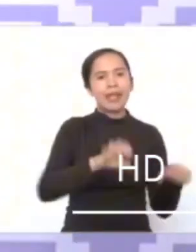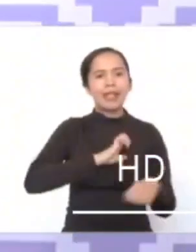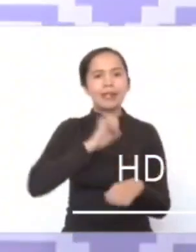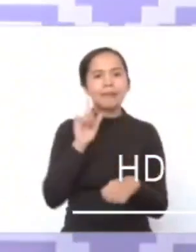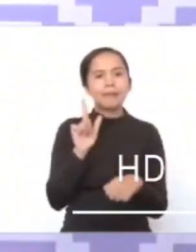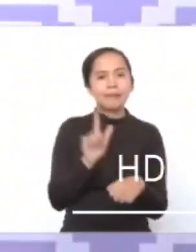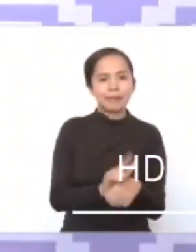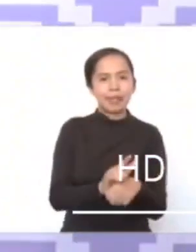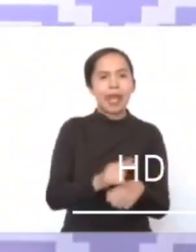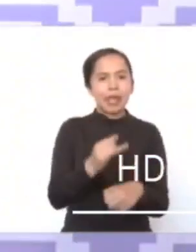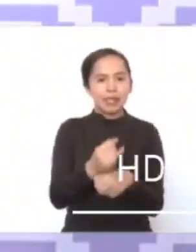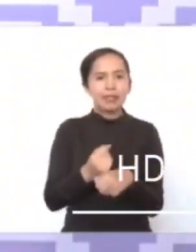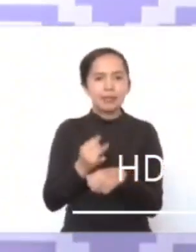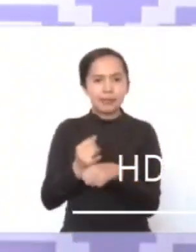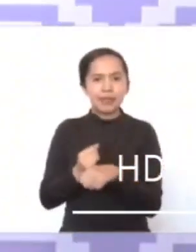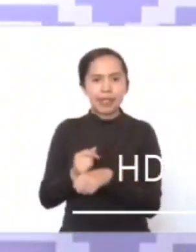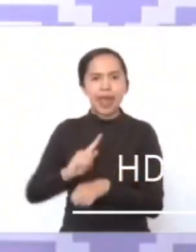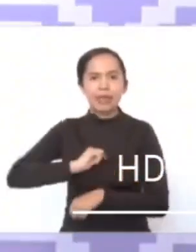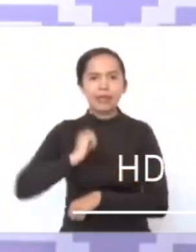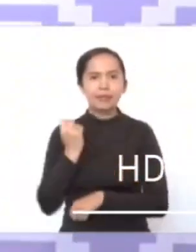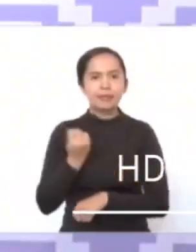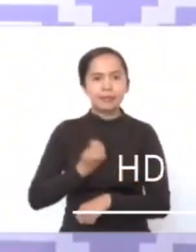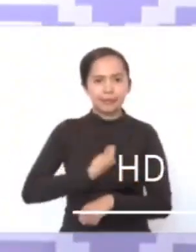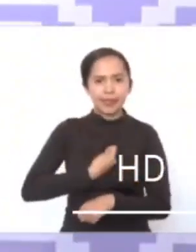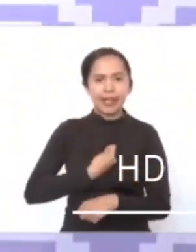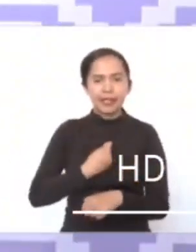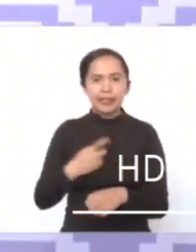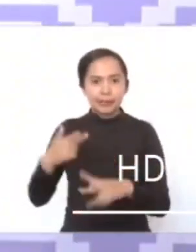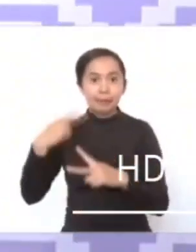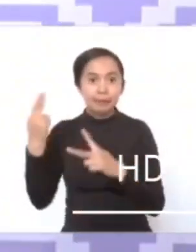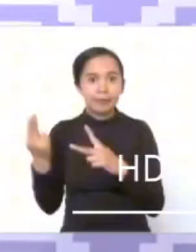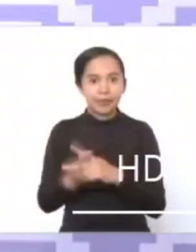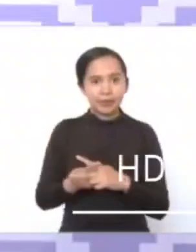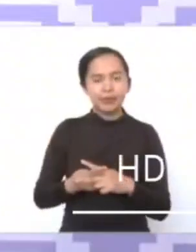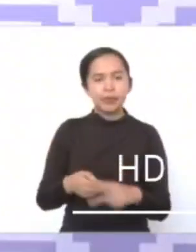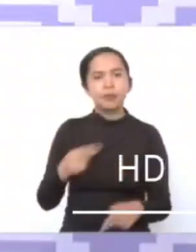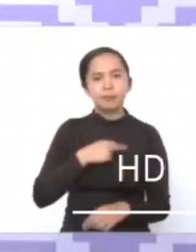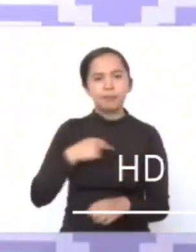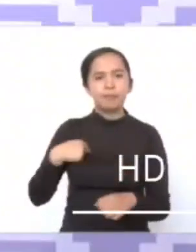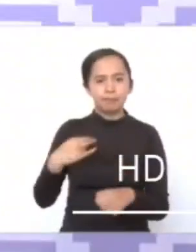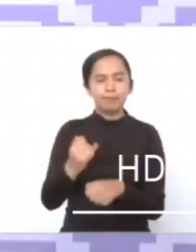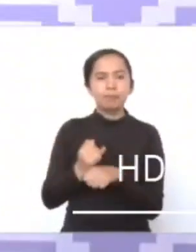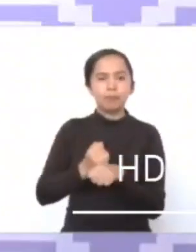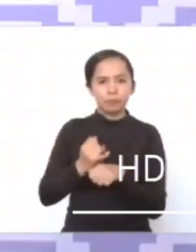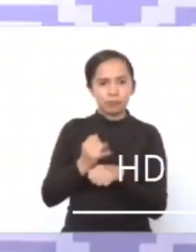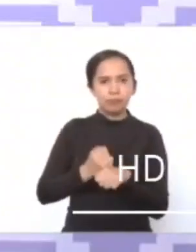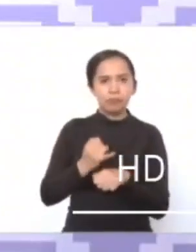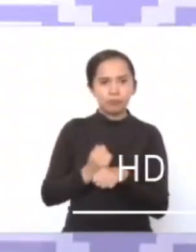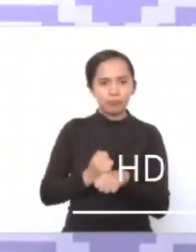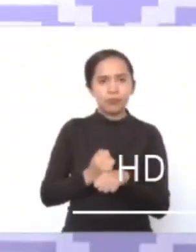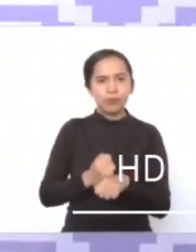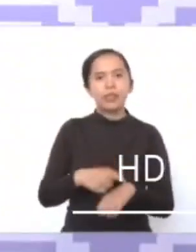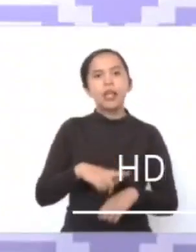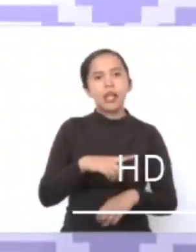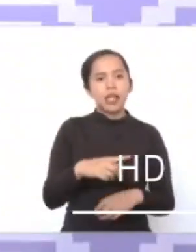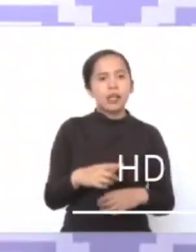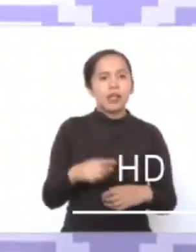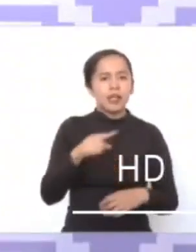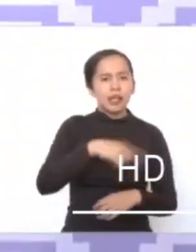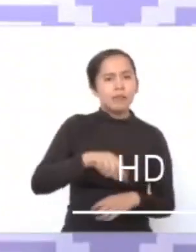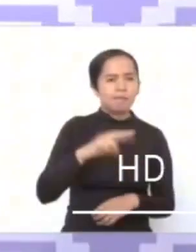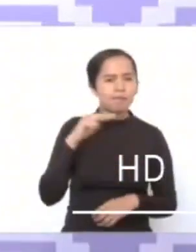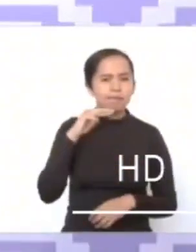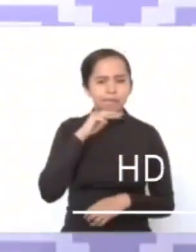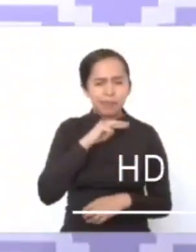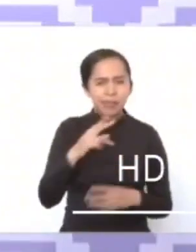en la investigación de transfeminicidios para que estos sean investigados con la debida diligencia y